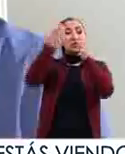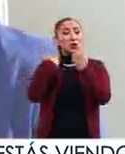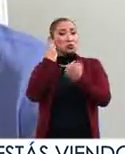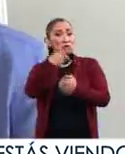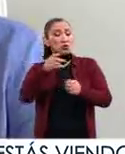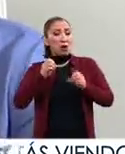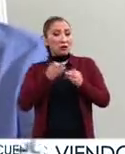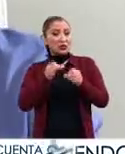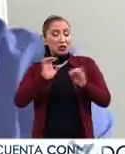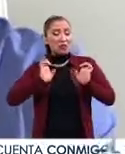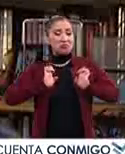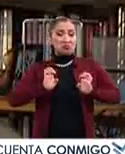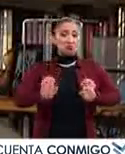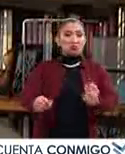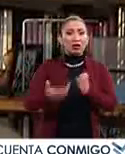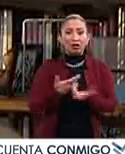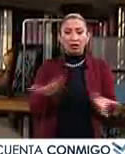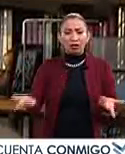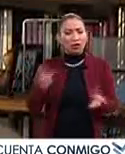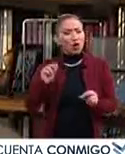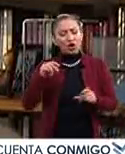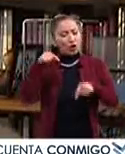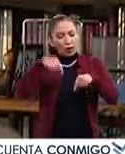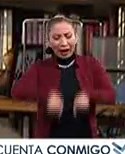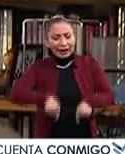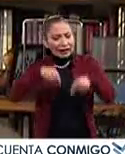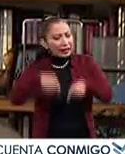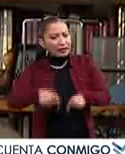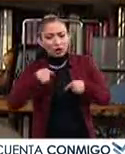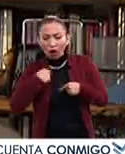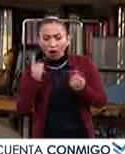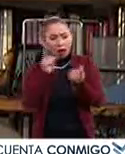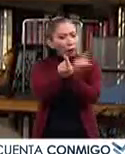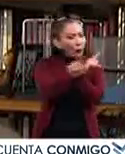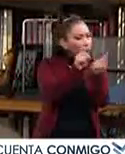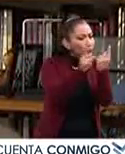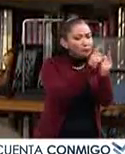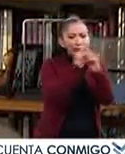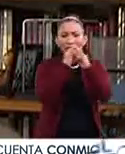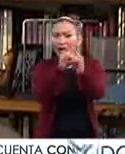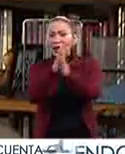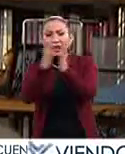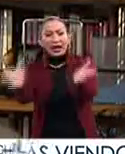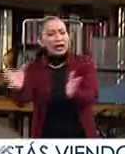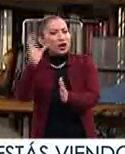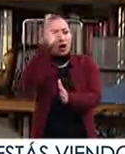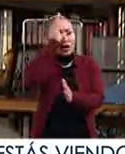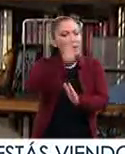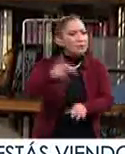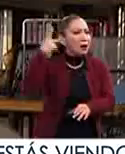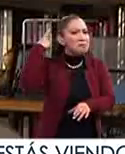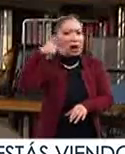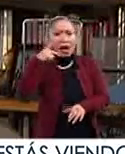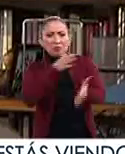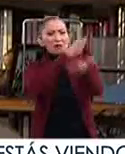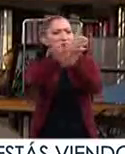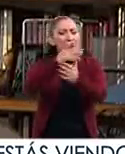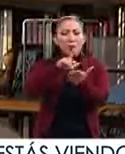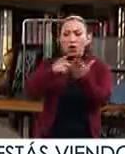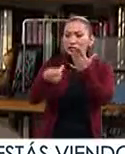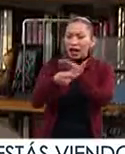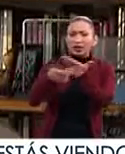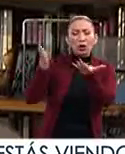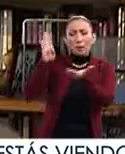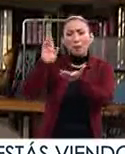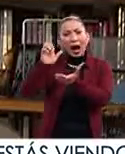de la Cusco. Y no, voy a dirigirlo aquí. En las ferias del libro en Colima, en Puebla, en los proyectos